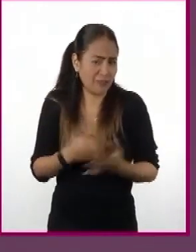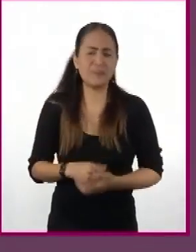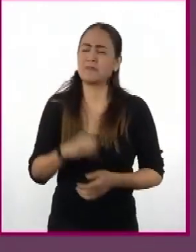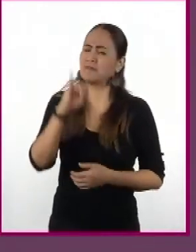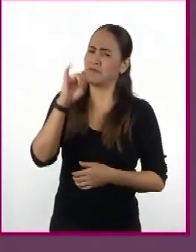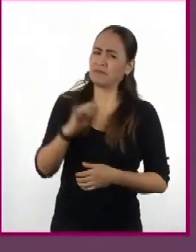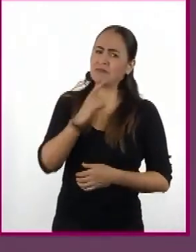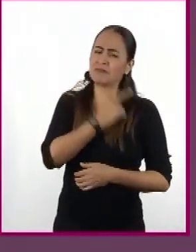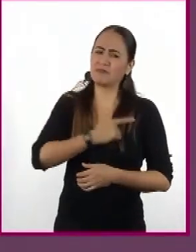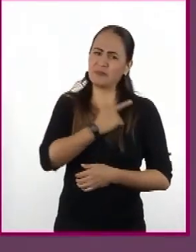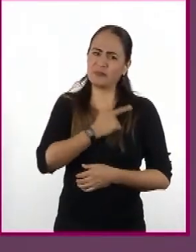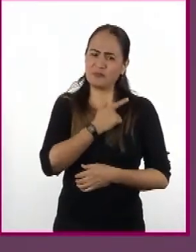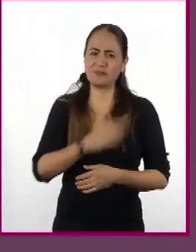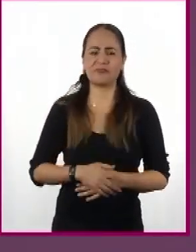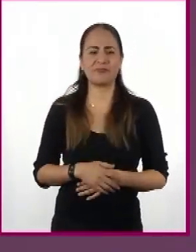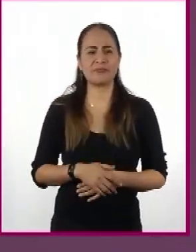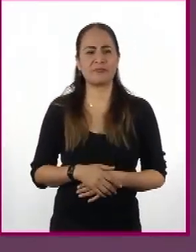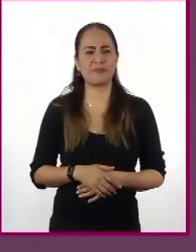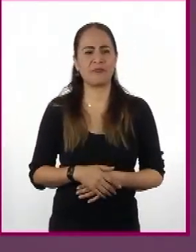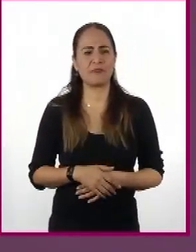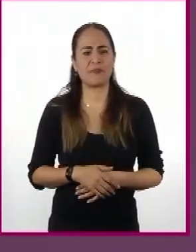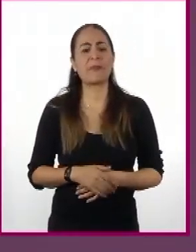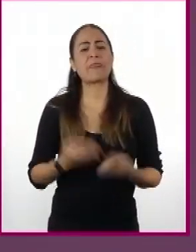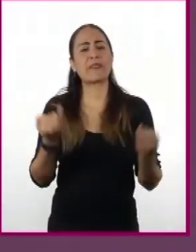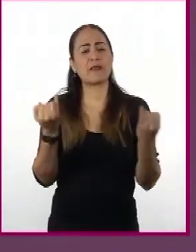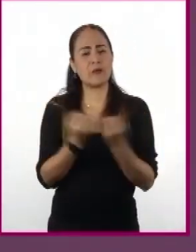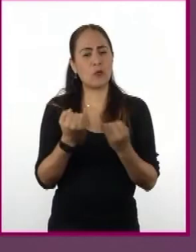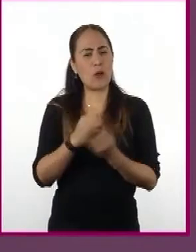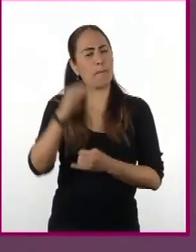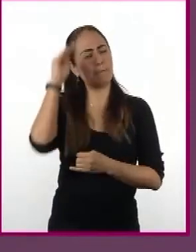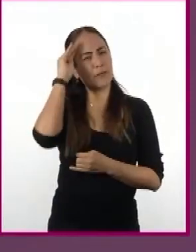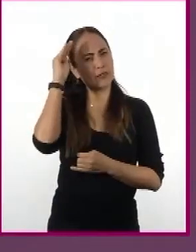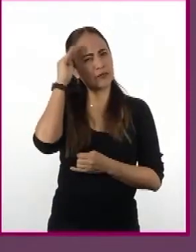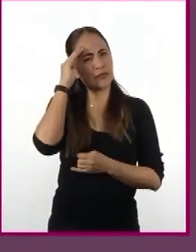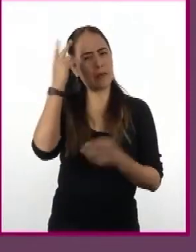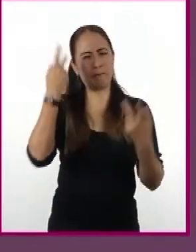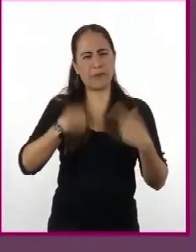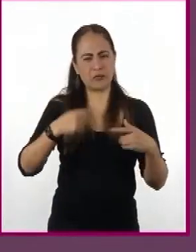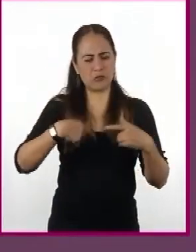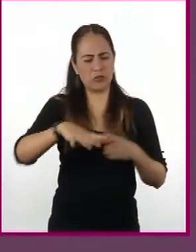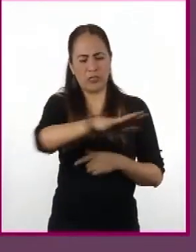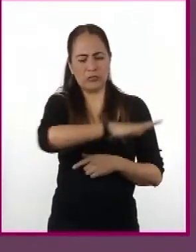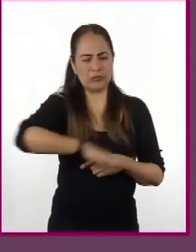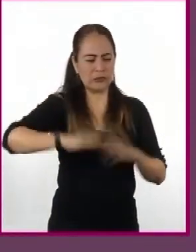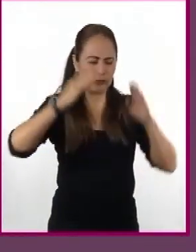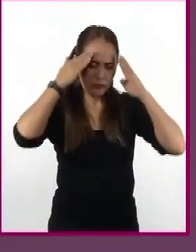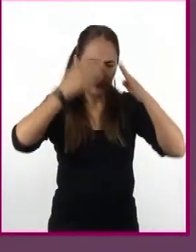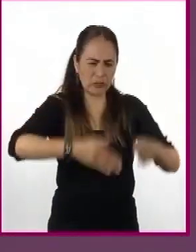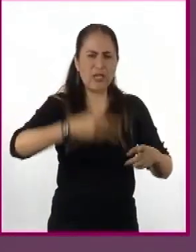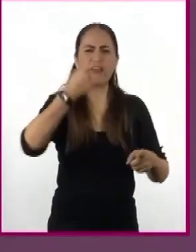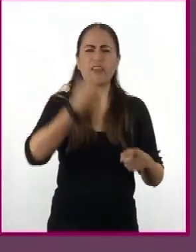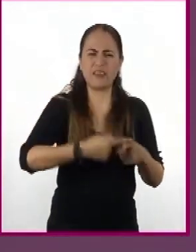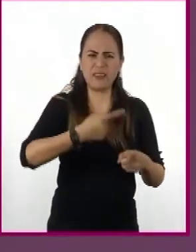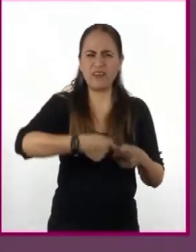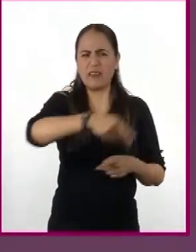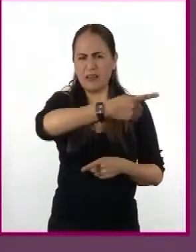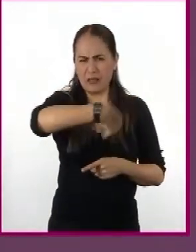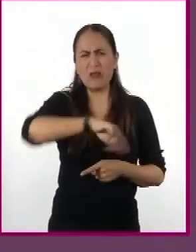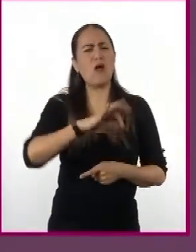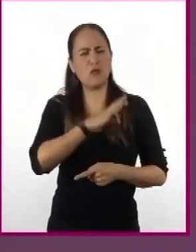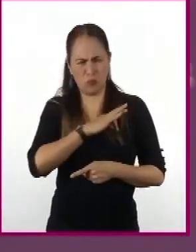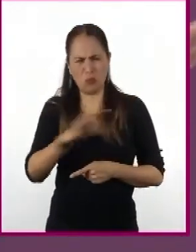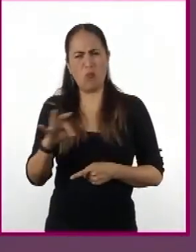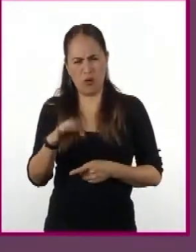criterio muy importante también es que será pensada en un público determinado. Claro, todos podrán leerla,